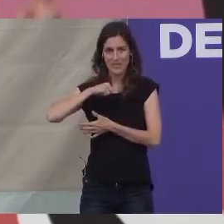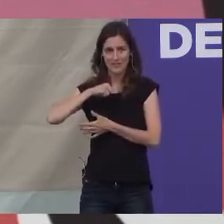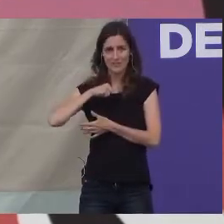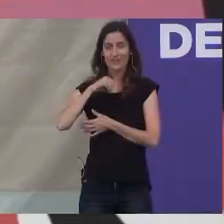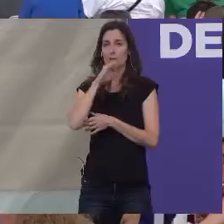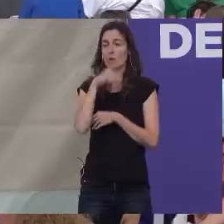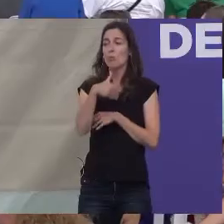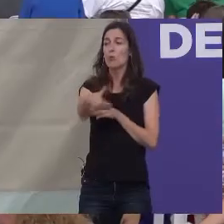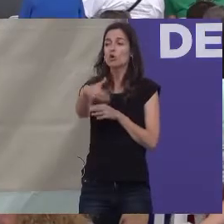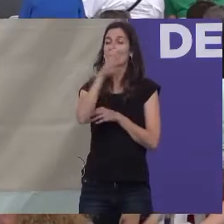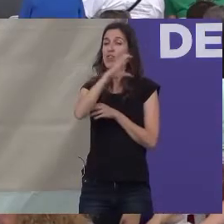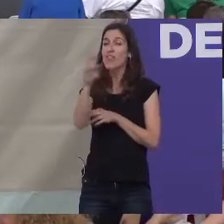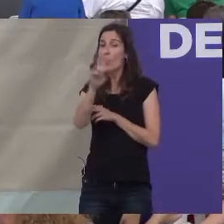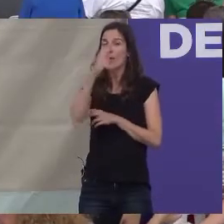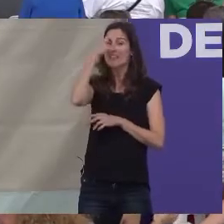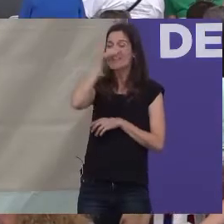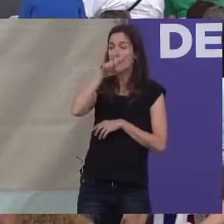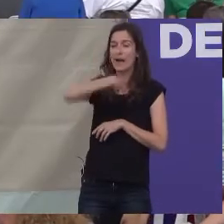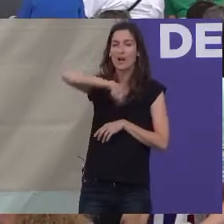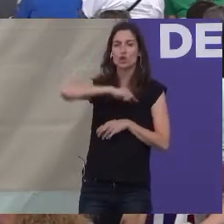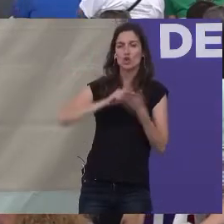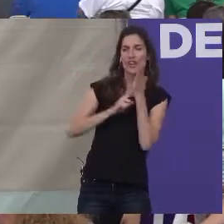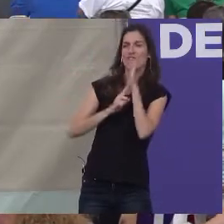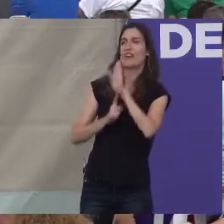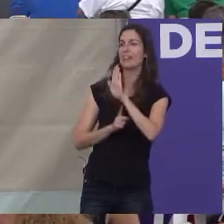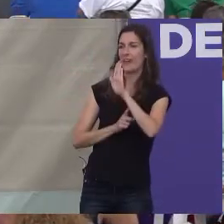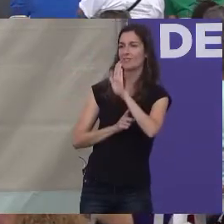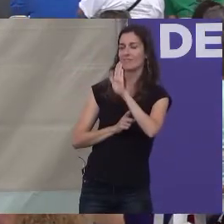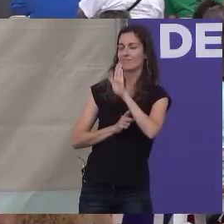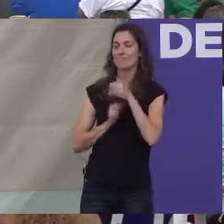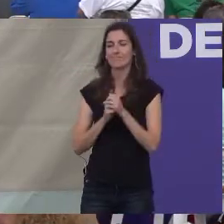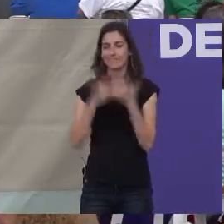el próximo CCV sepa que nos tiene enfrente.